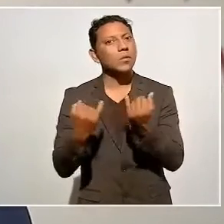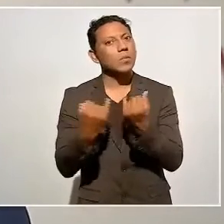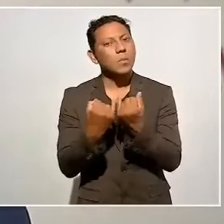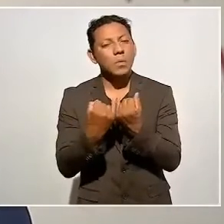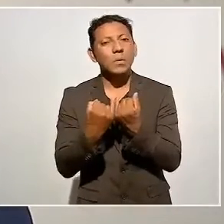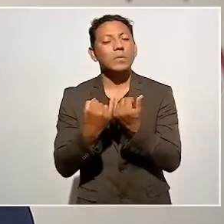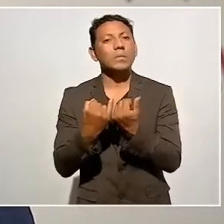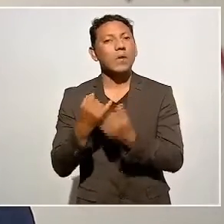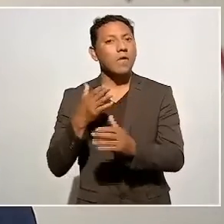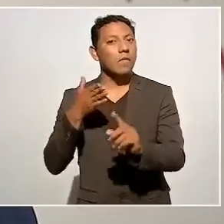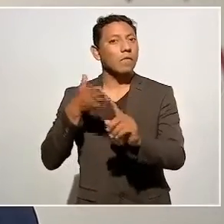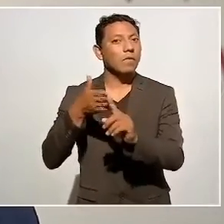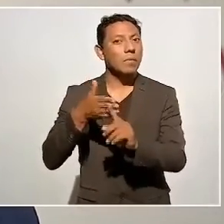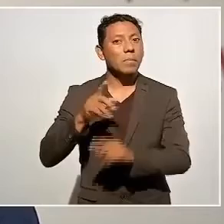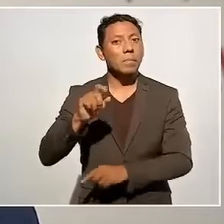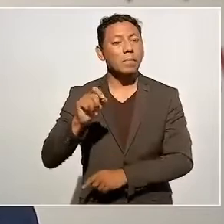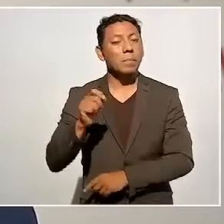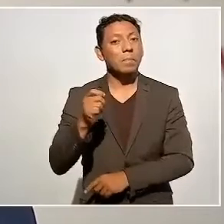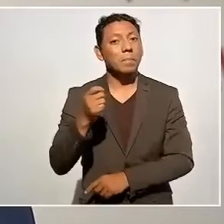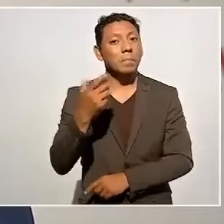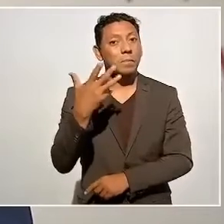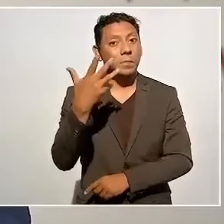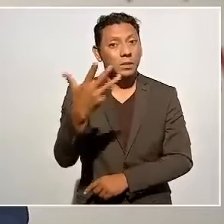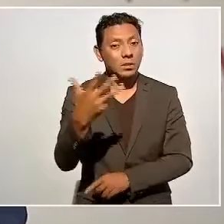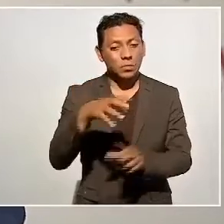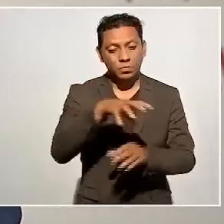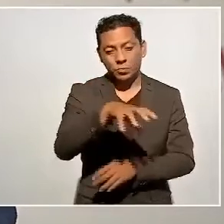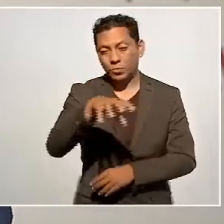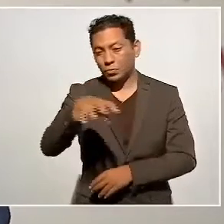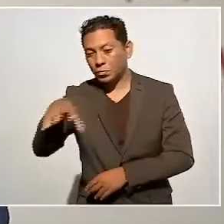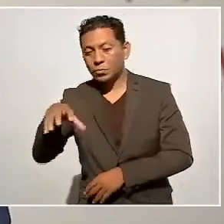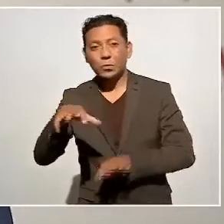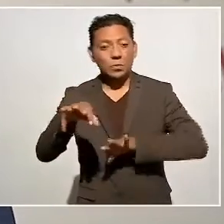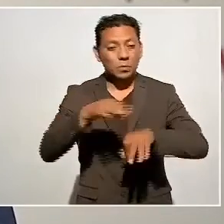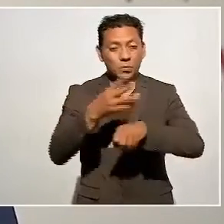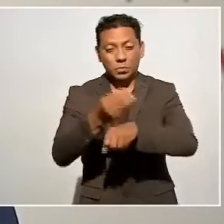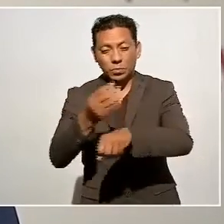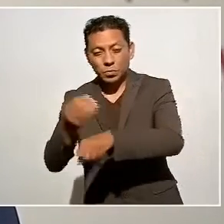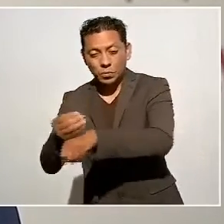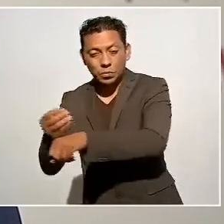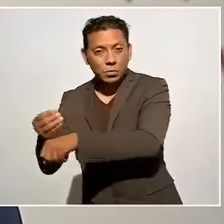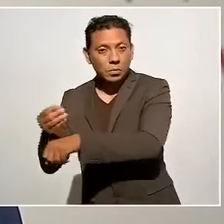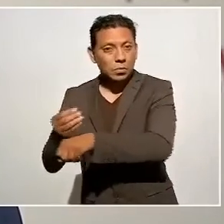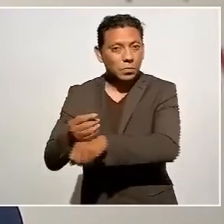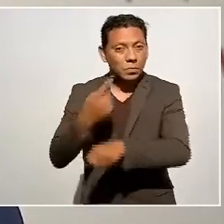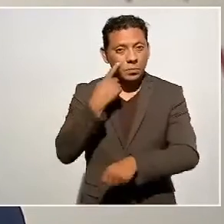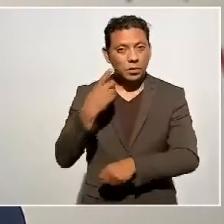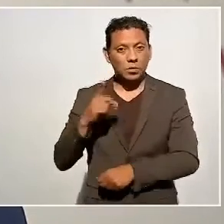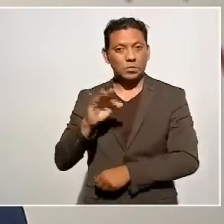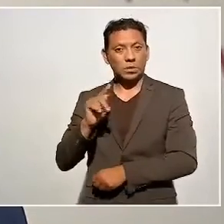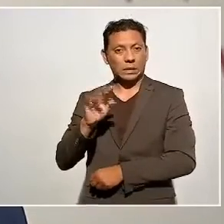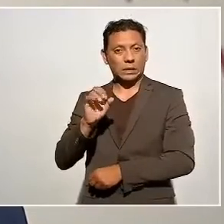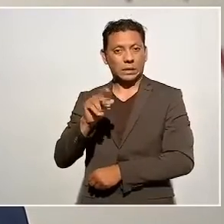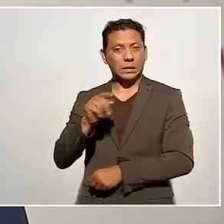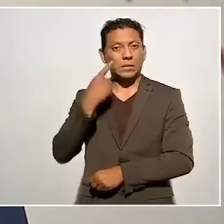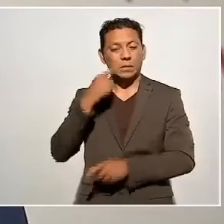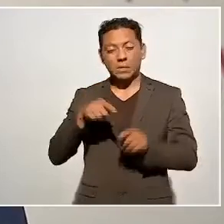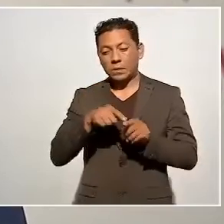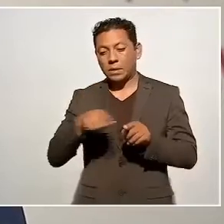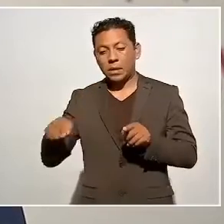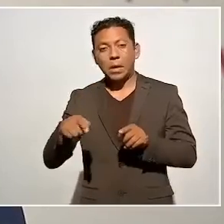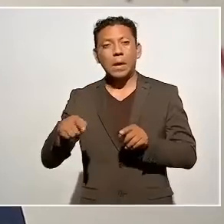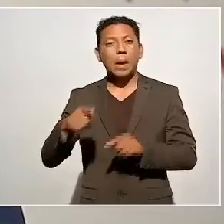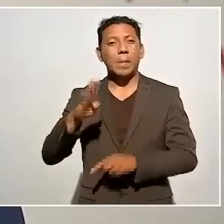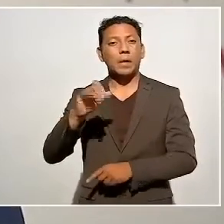25 frentes simultáneos de obra. En cuanto a los durmientes, la semana pasada llegó a Balancán el